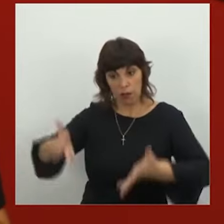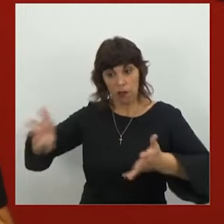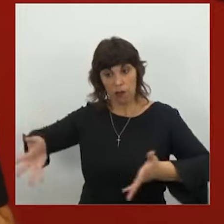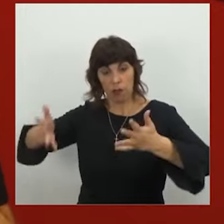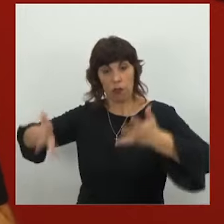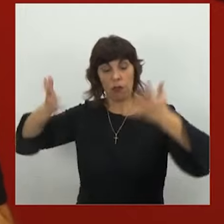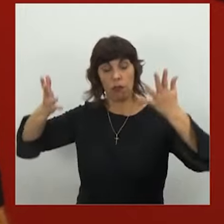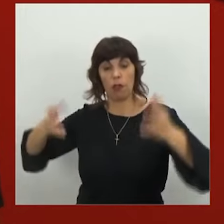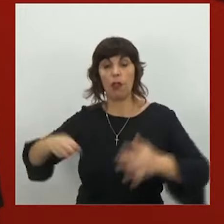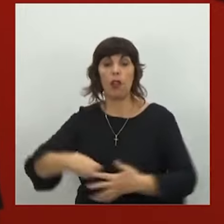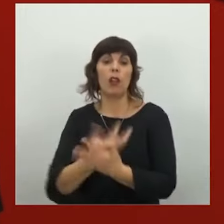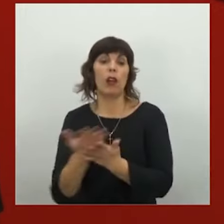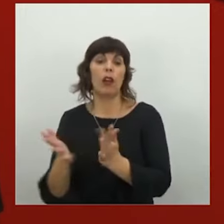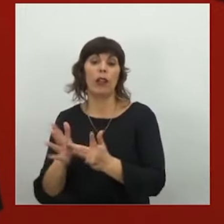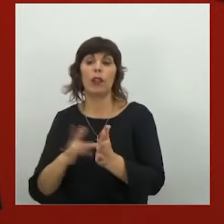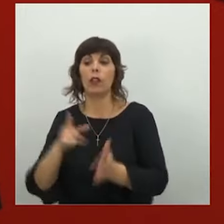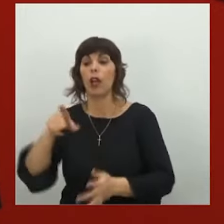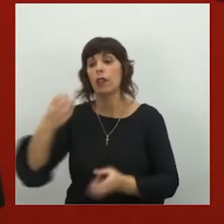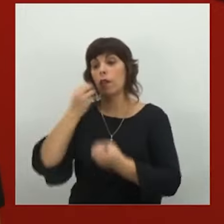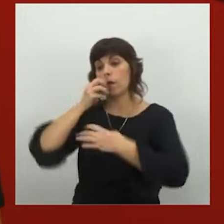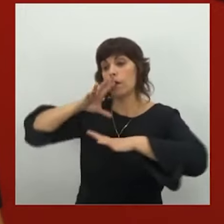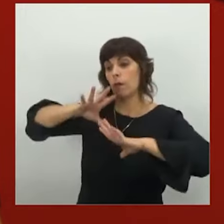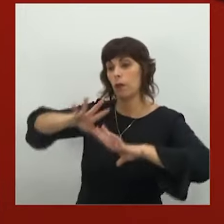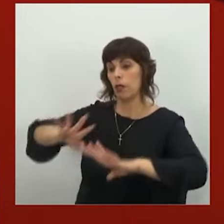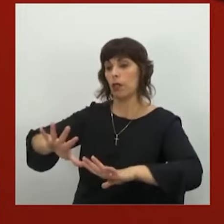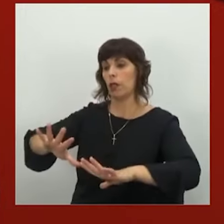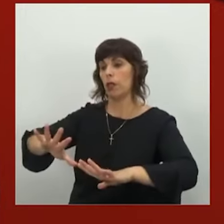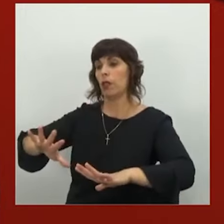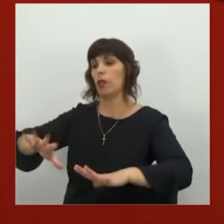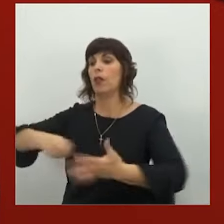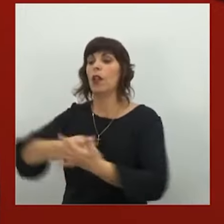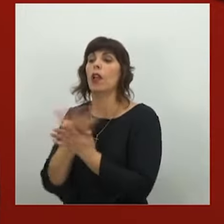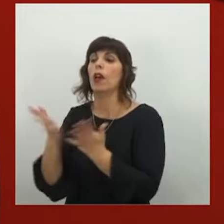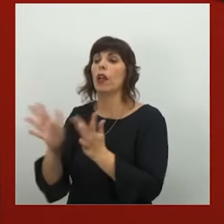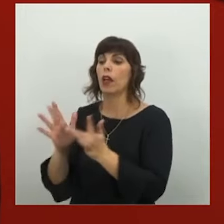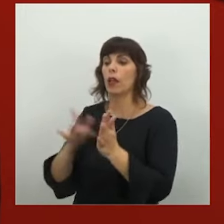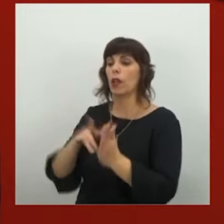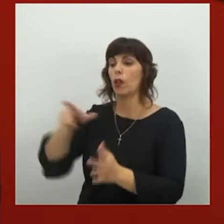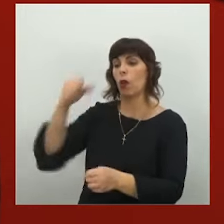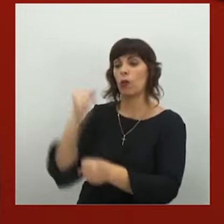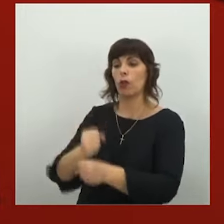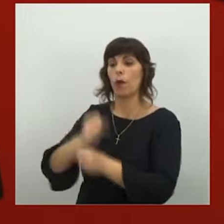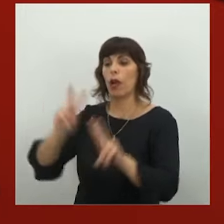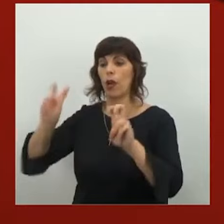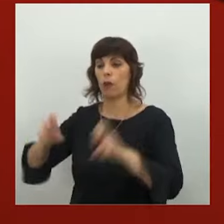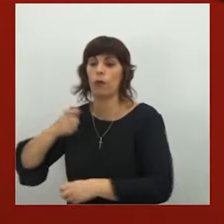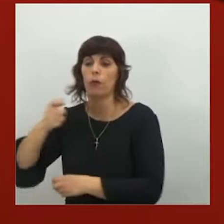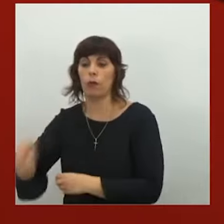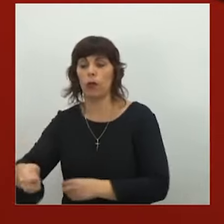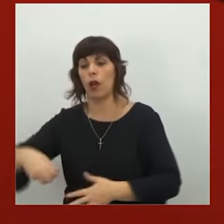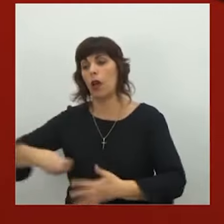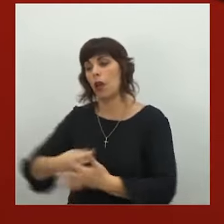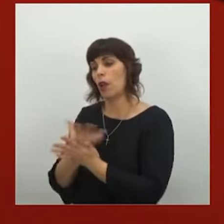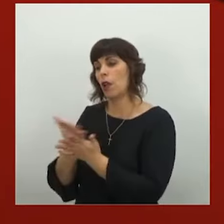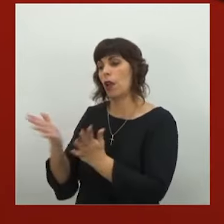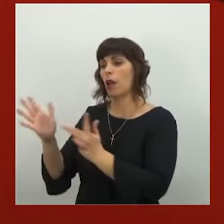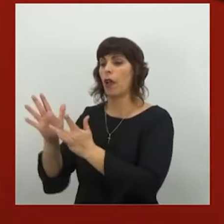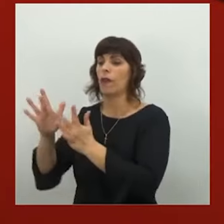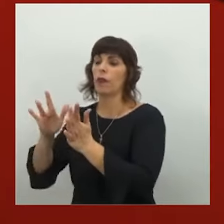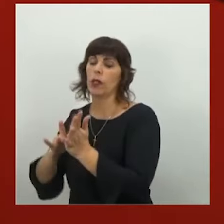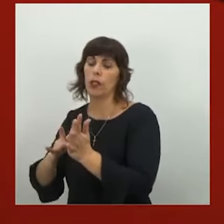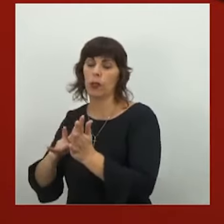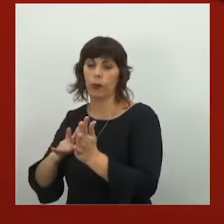de Jesucristo te va a bendecir. La gracia de Jesucristo te da ese nuevo trabajo. La gracia de Jesucristo, la gracia